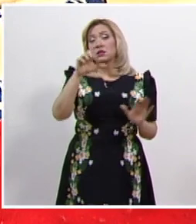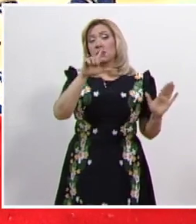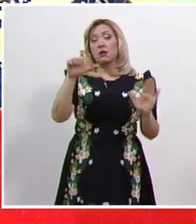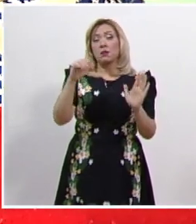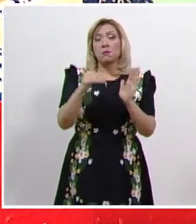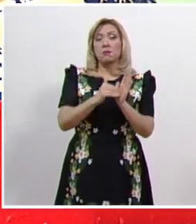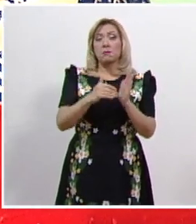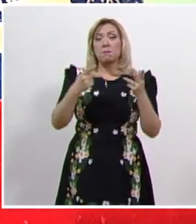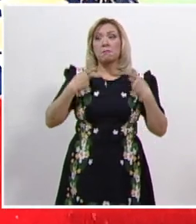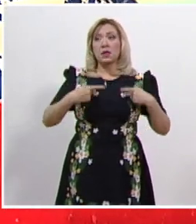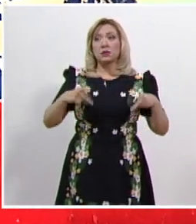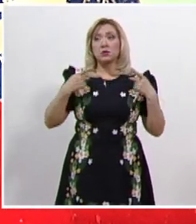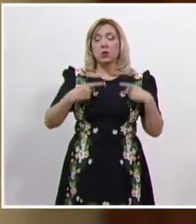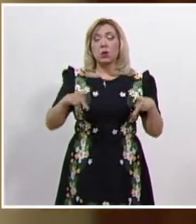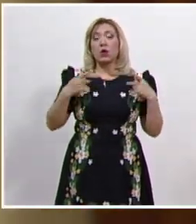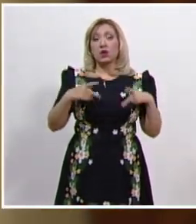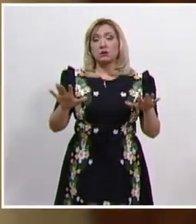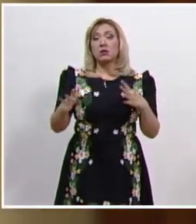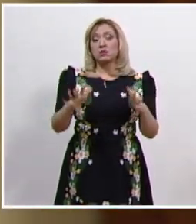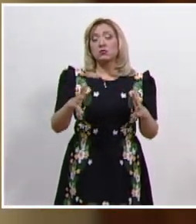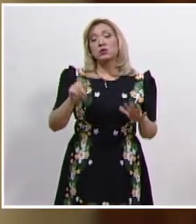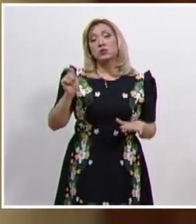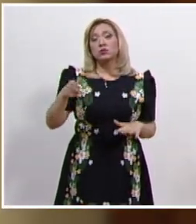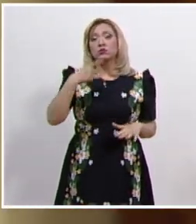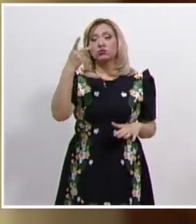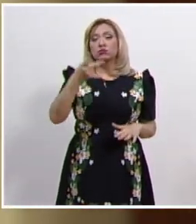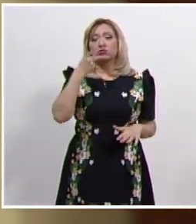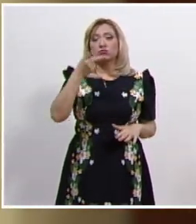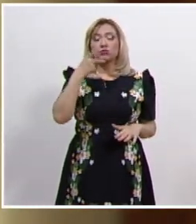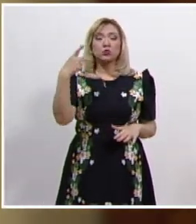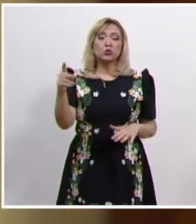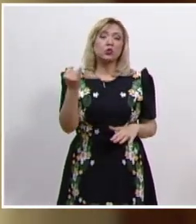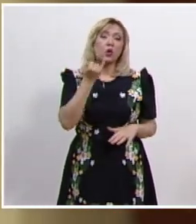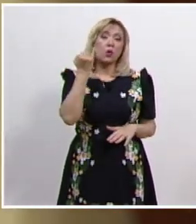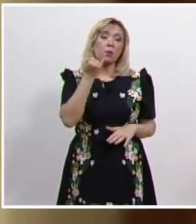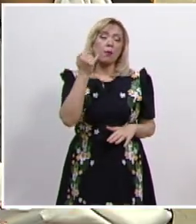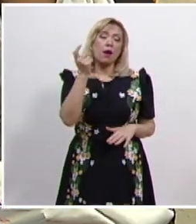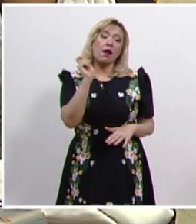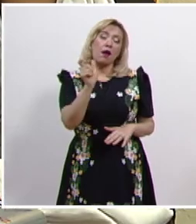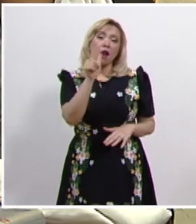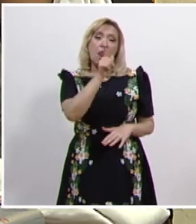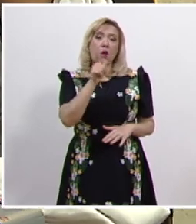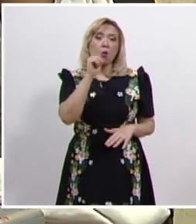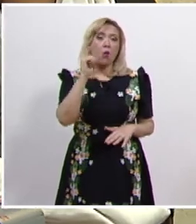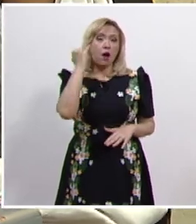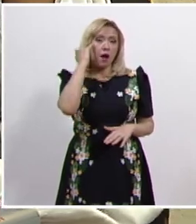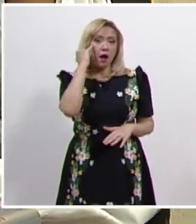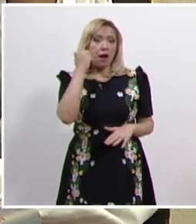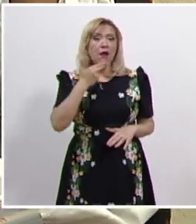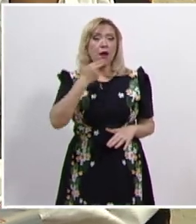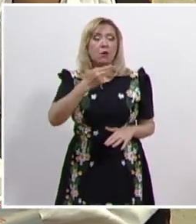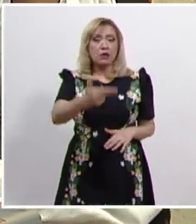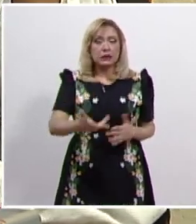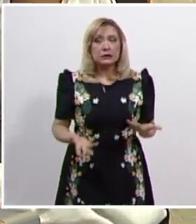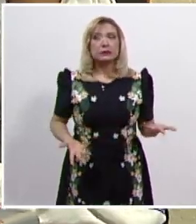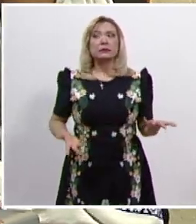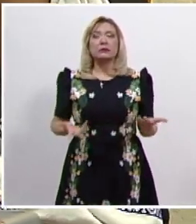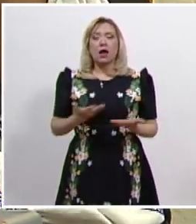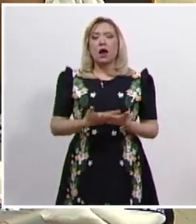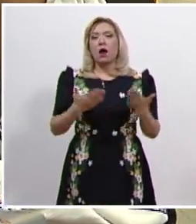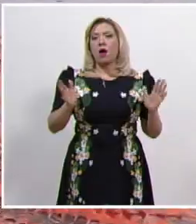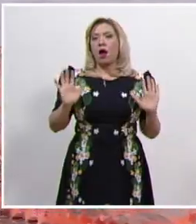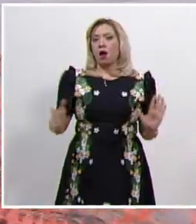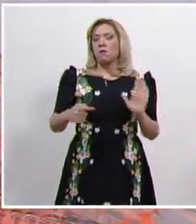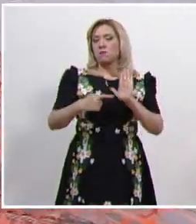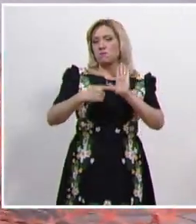indígena, equivalente al 12% de la población del estado. Aseguró que la satisfacción de este modelo de justicia queda patente,